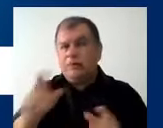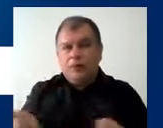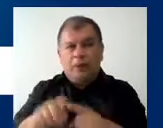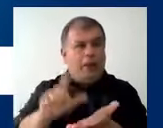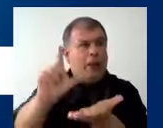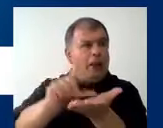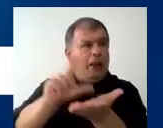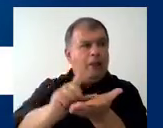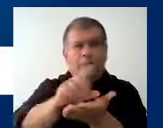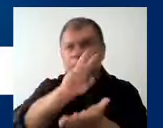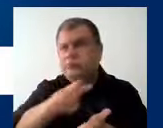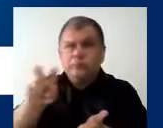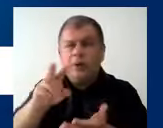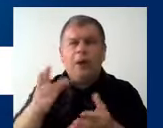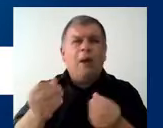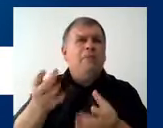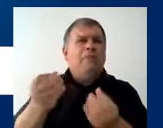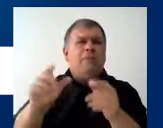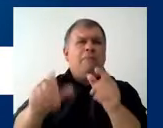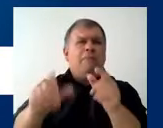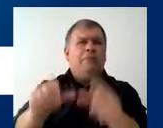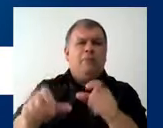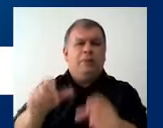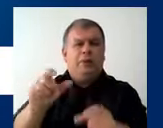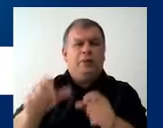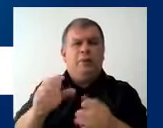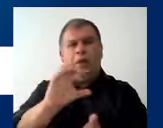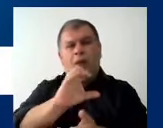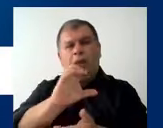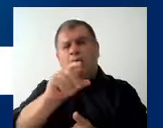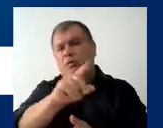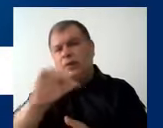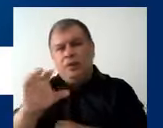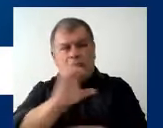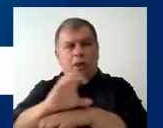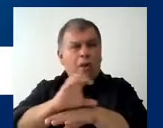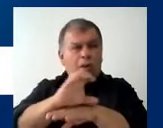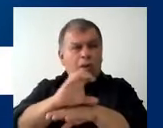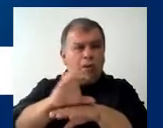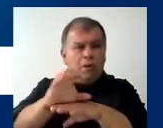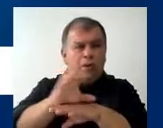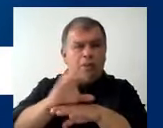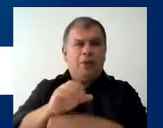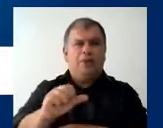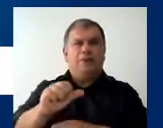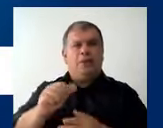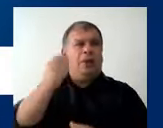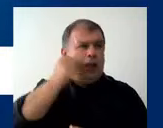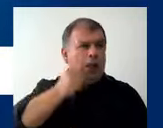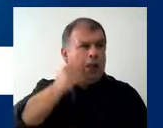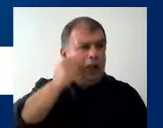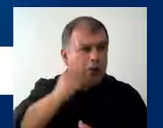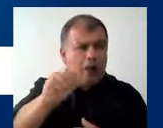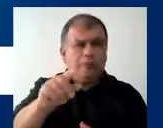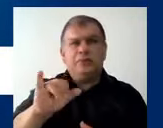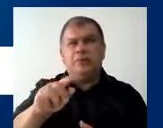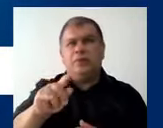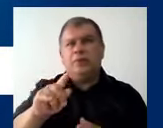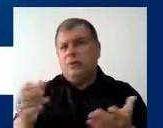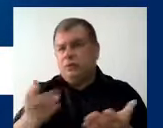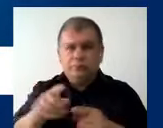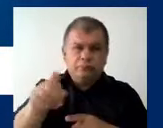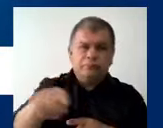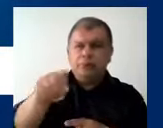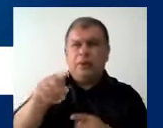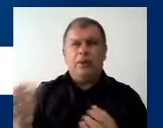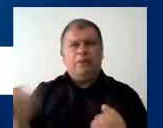en Lima. Muchas personas de Coyique, de Comas, del Agustino, por citar algunos lugares,